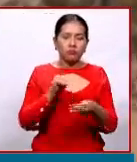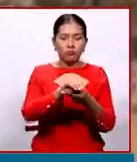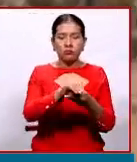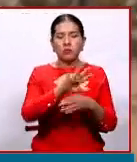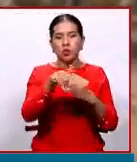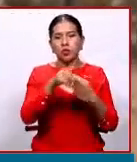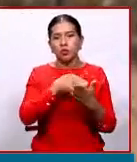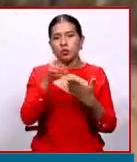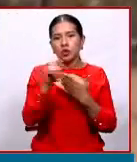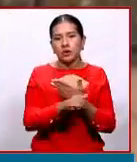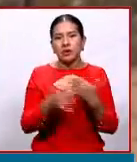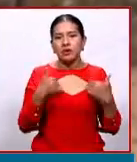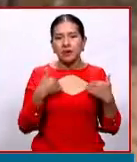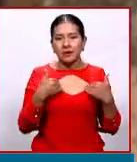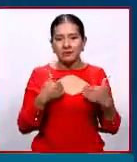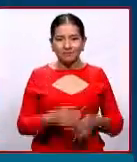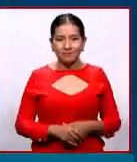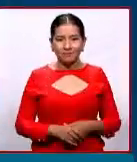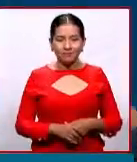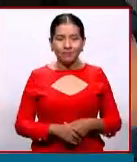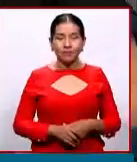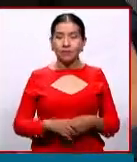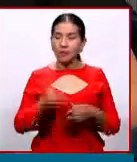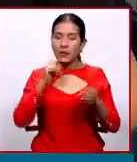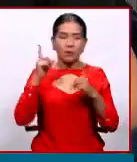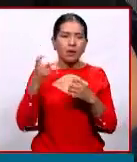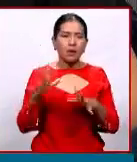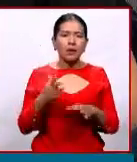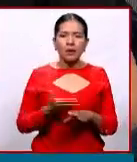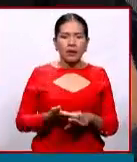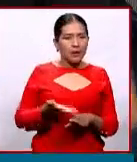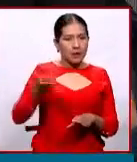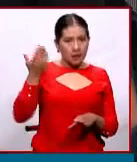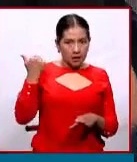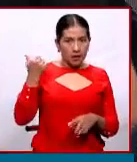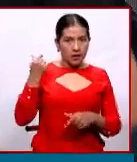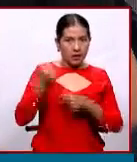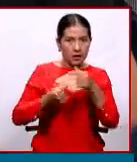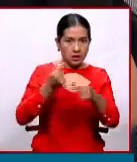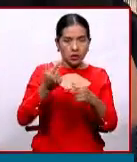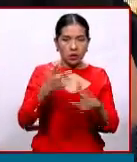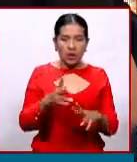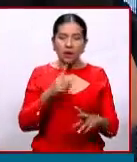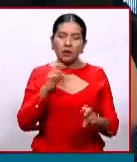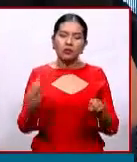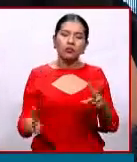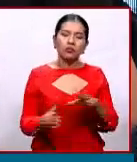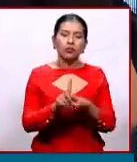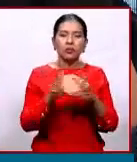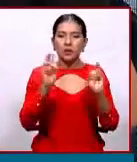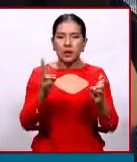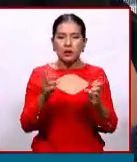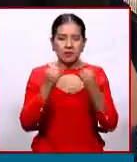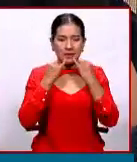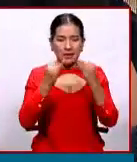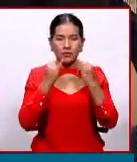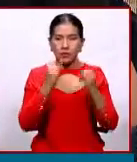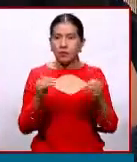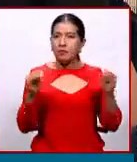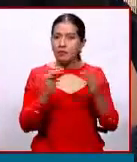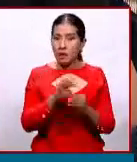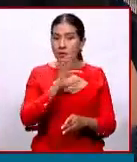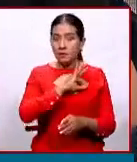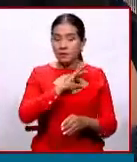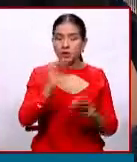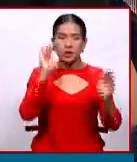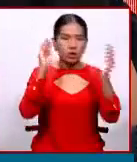hacemos. Enzo, bueno, la pasada gestión se registraba unos datos muy interesantes comparando a